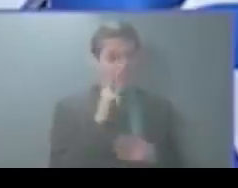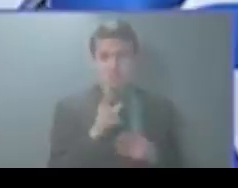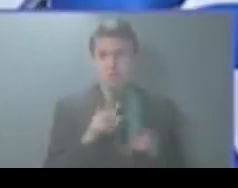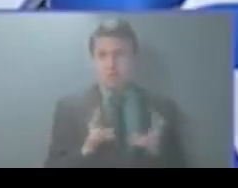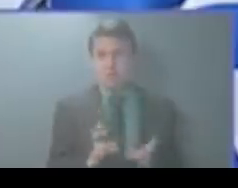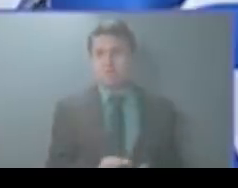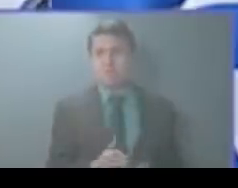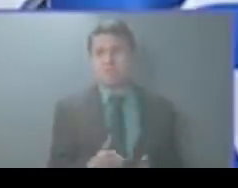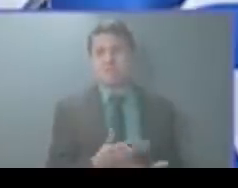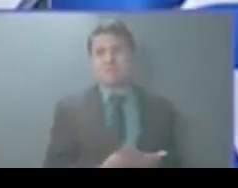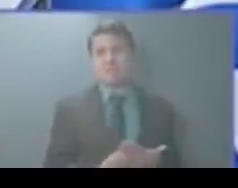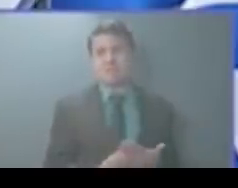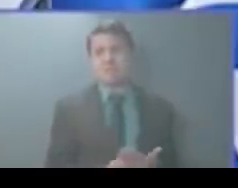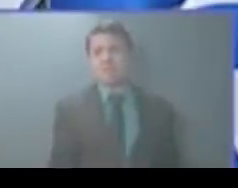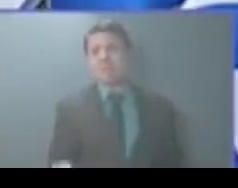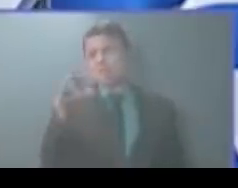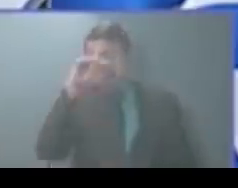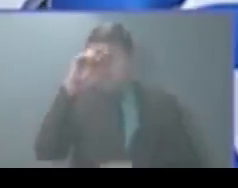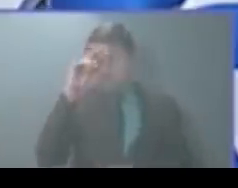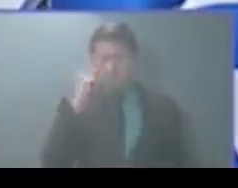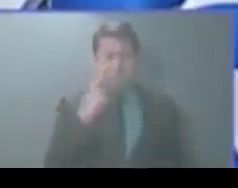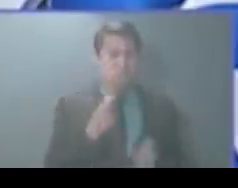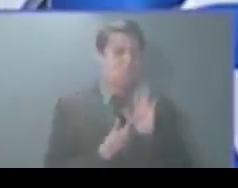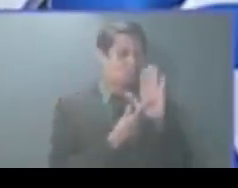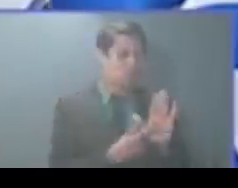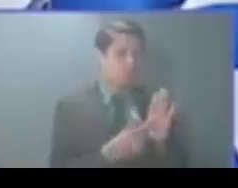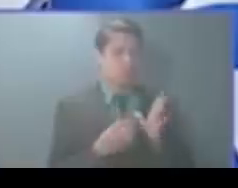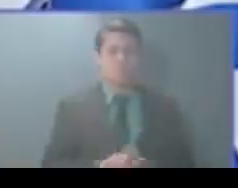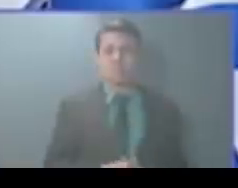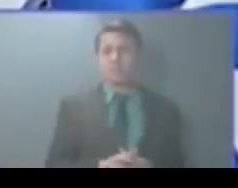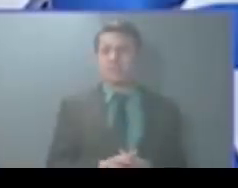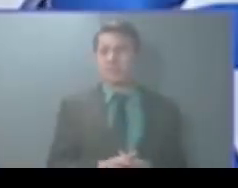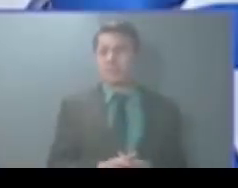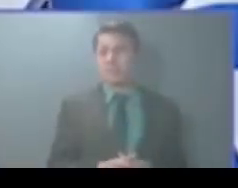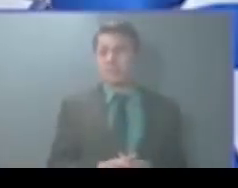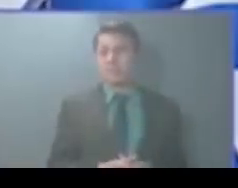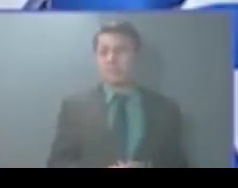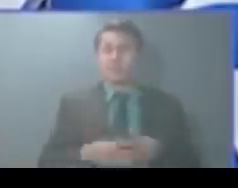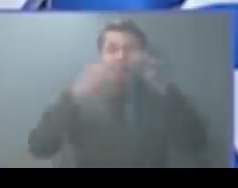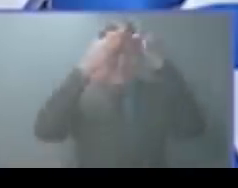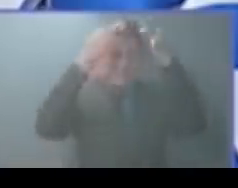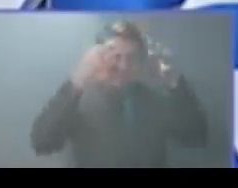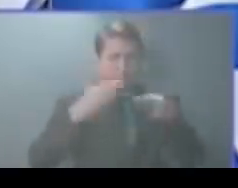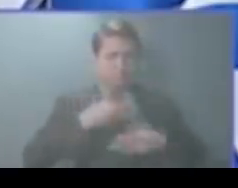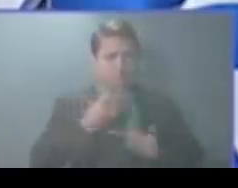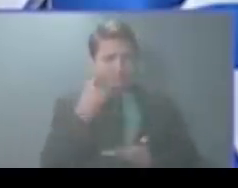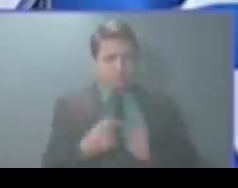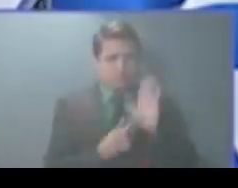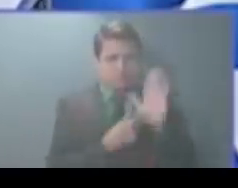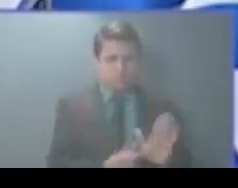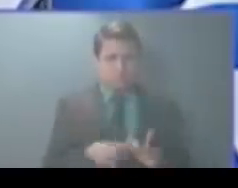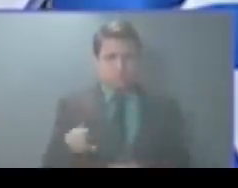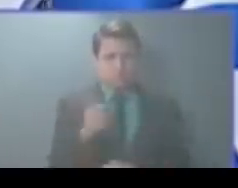del acuerdo de paz, con el esfuerzo que ello involucró, la fe, la voluntad, la energía que se le imprimió a